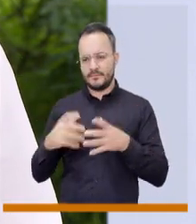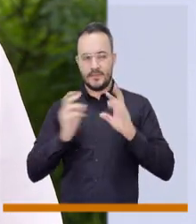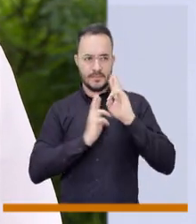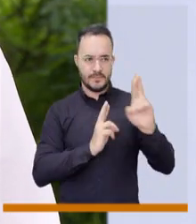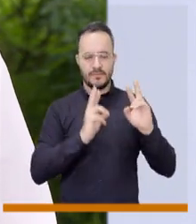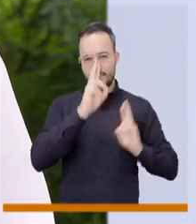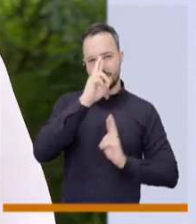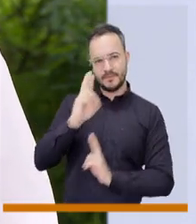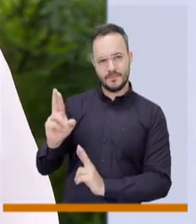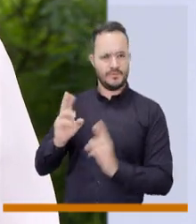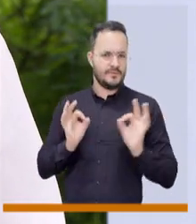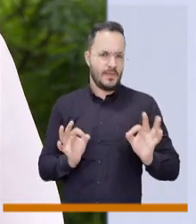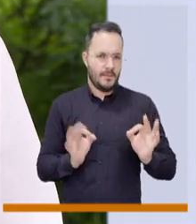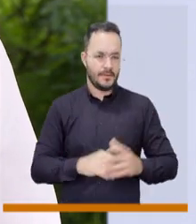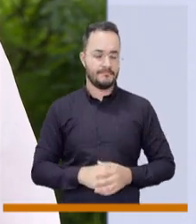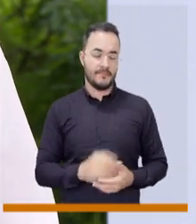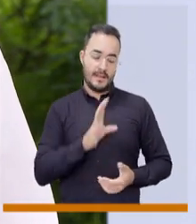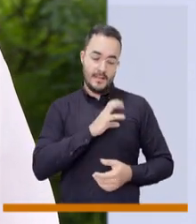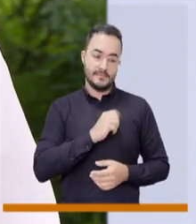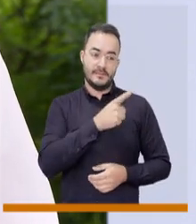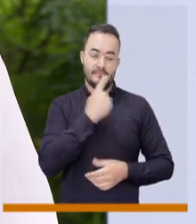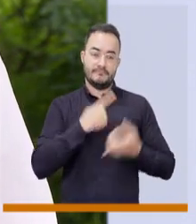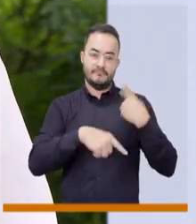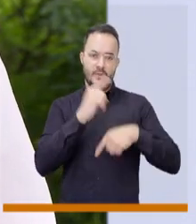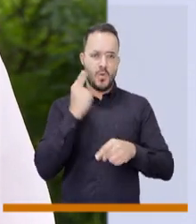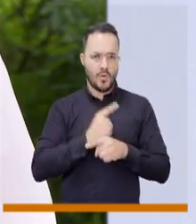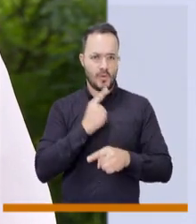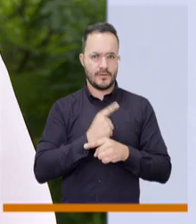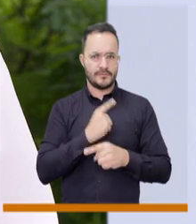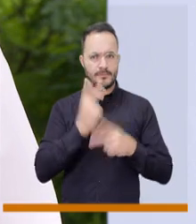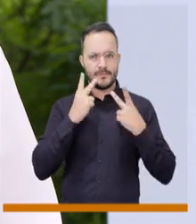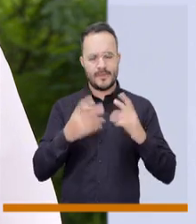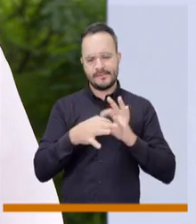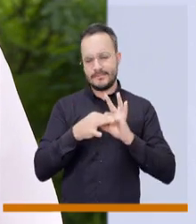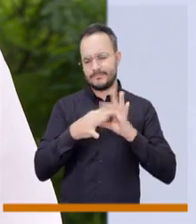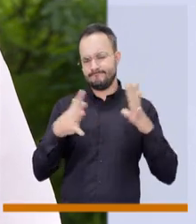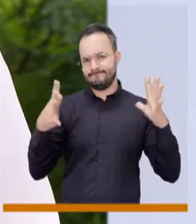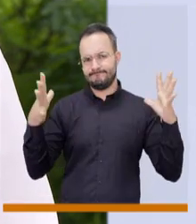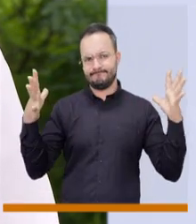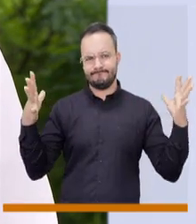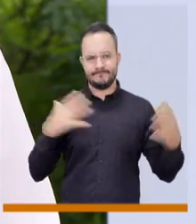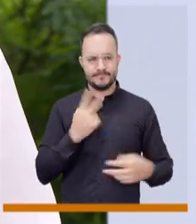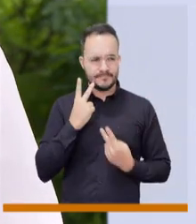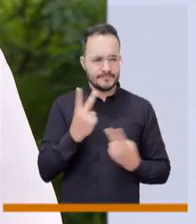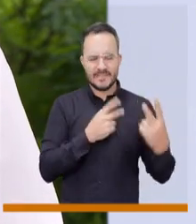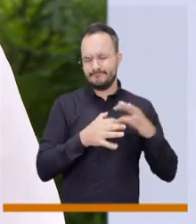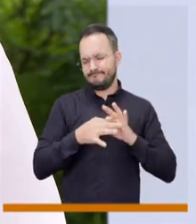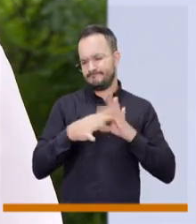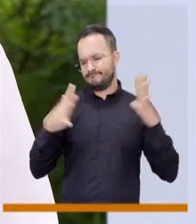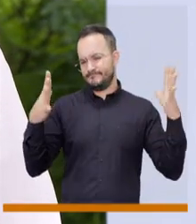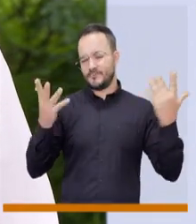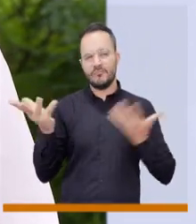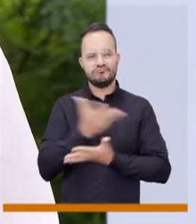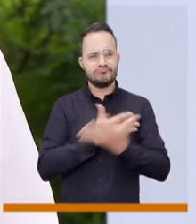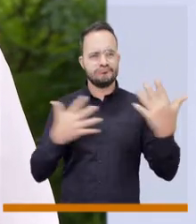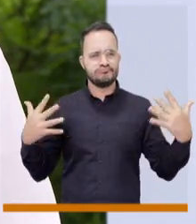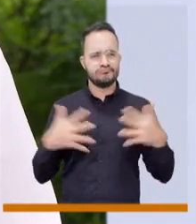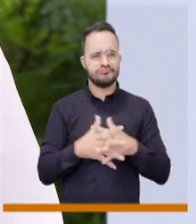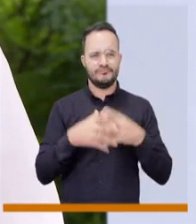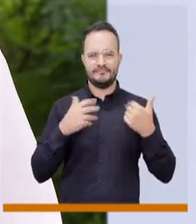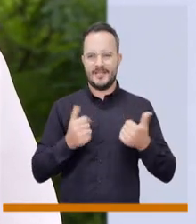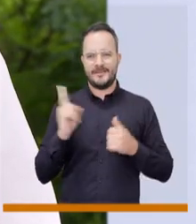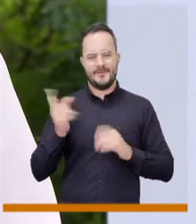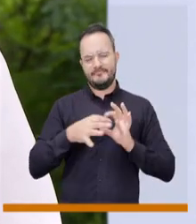de la corporación como del gobernante de turno. Desafortunadamente, como usted lo dice, se han tenido unas fracturas graves,